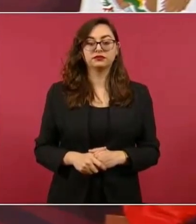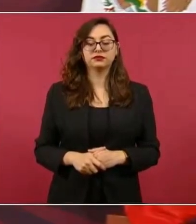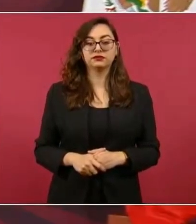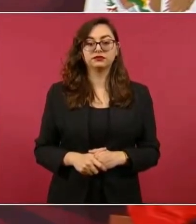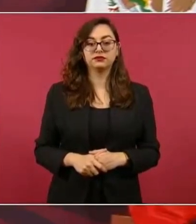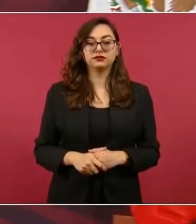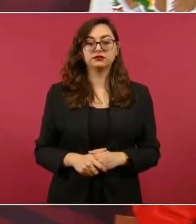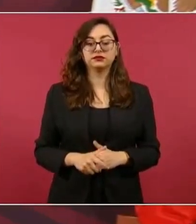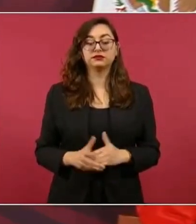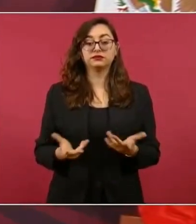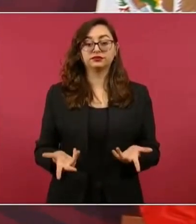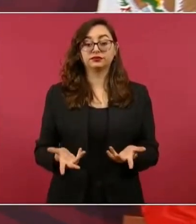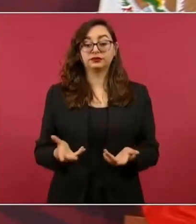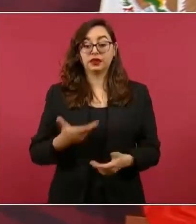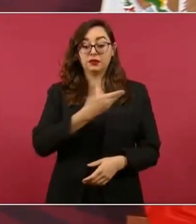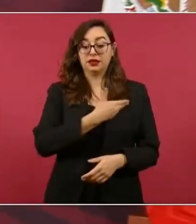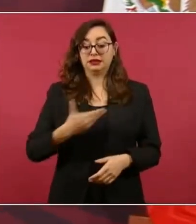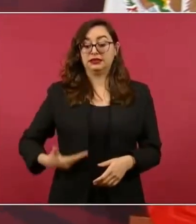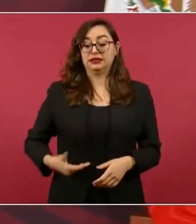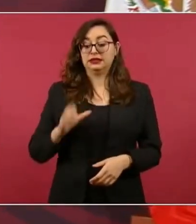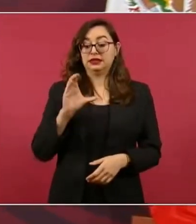antes de que terminara Calderón